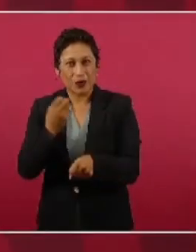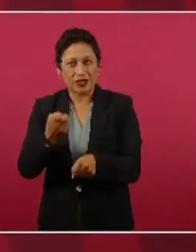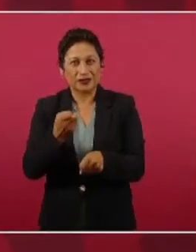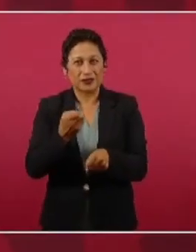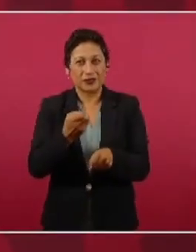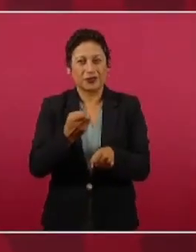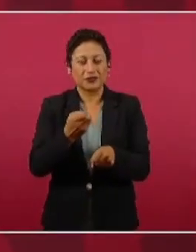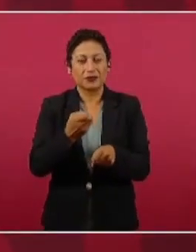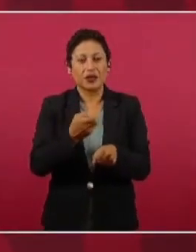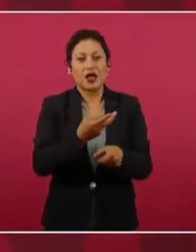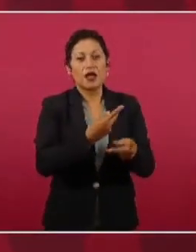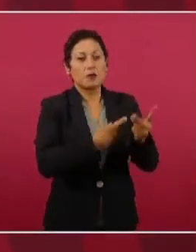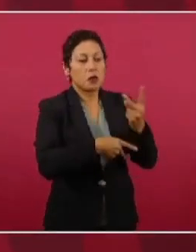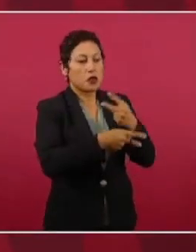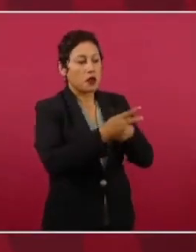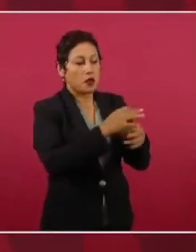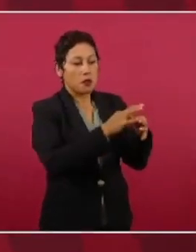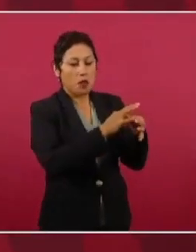Y